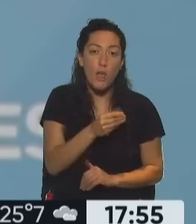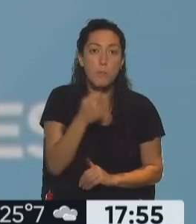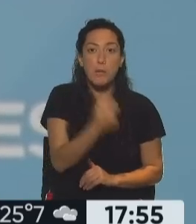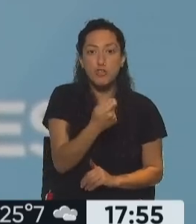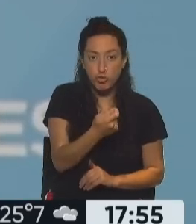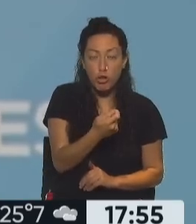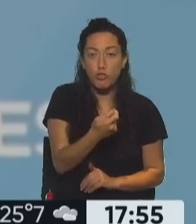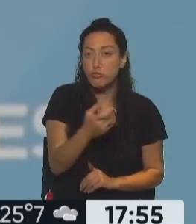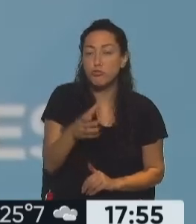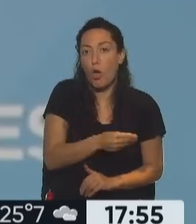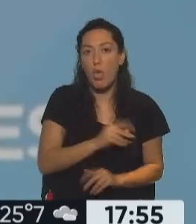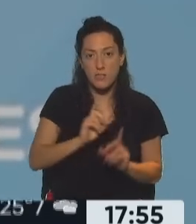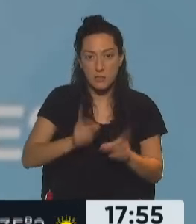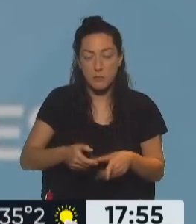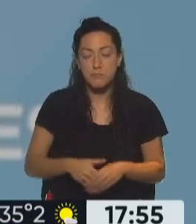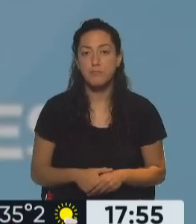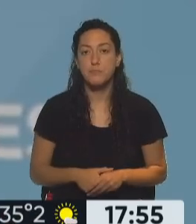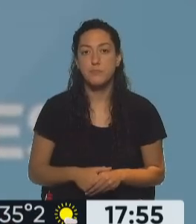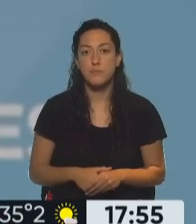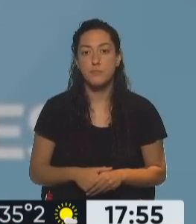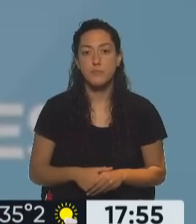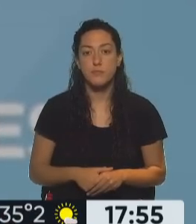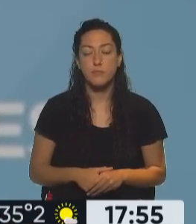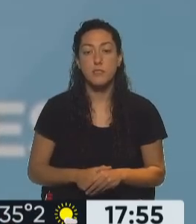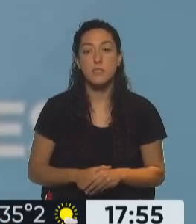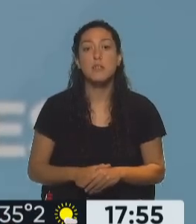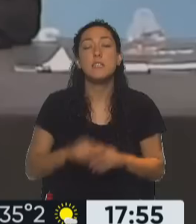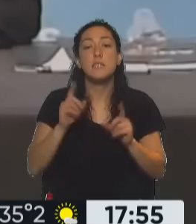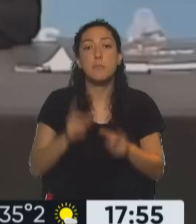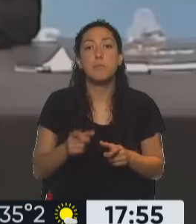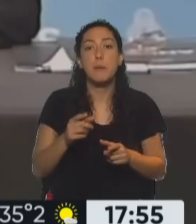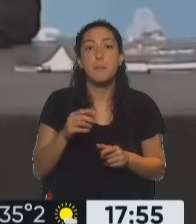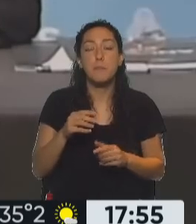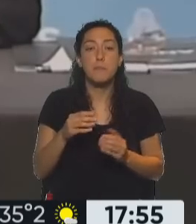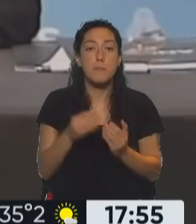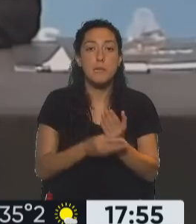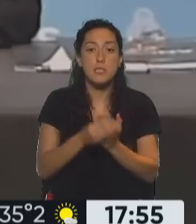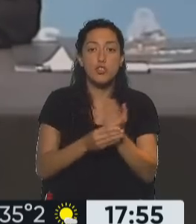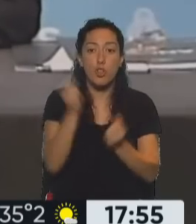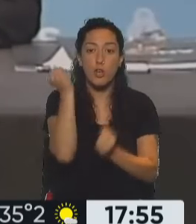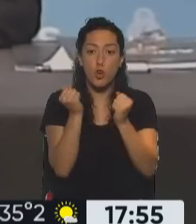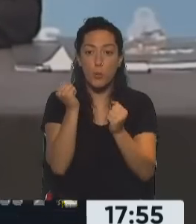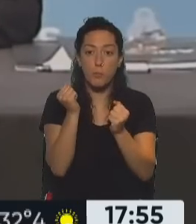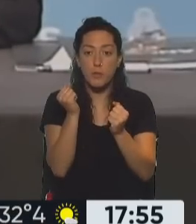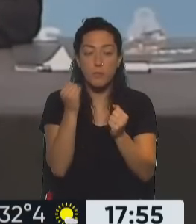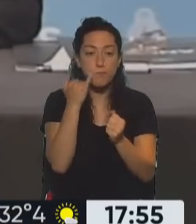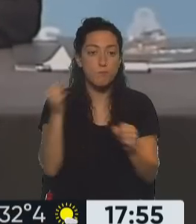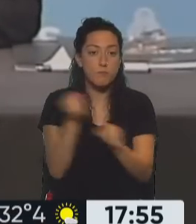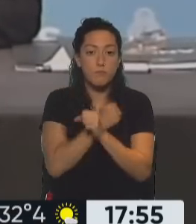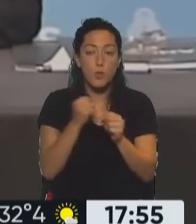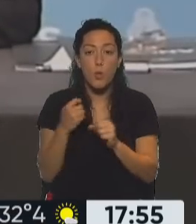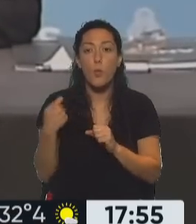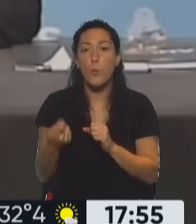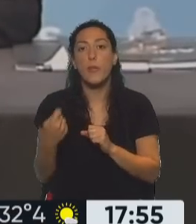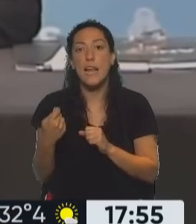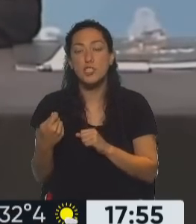Pero además hemos resuelto con el ministro de economía un refuerzo en la jubilaciones